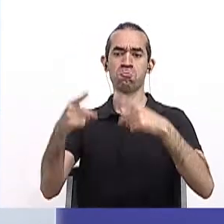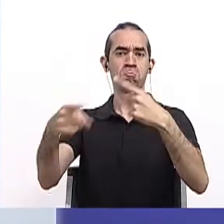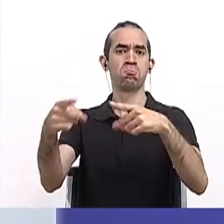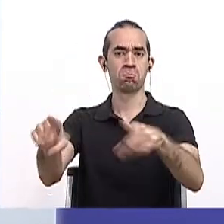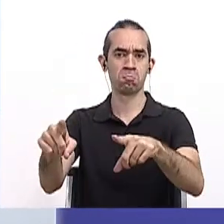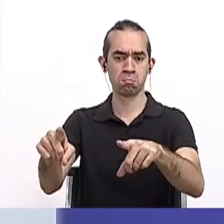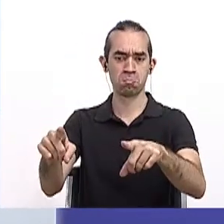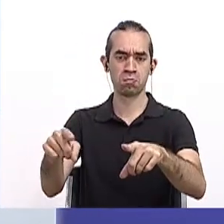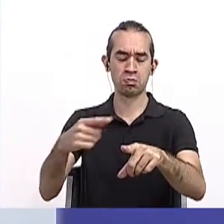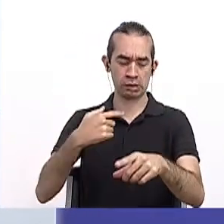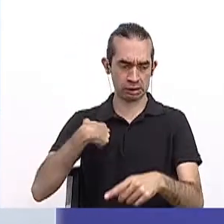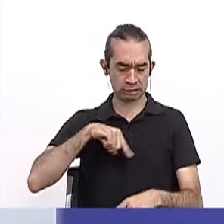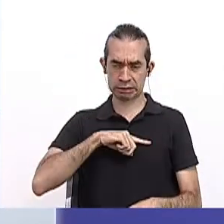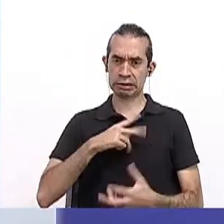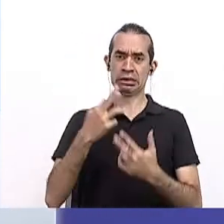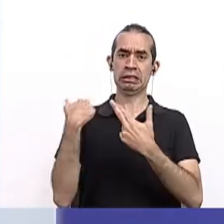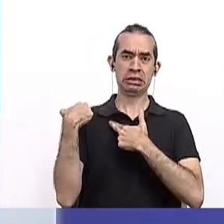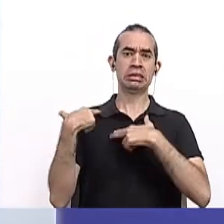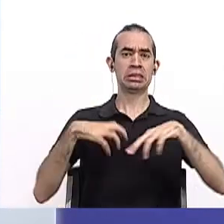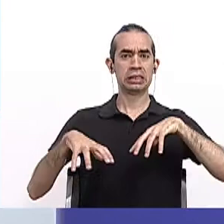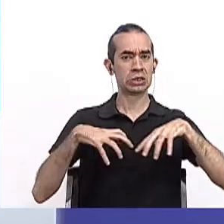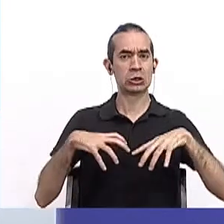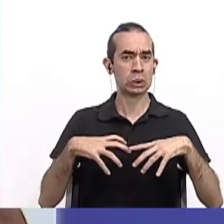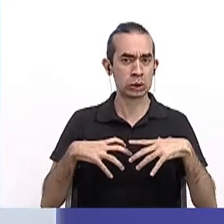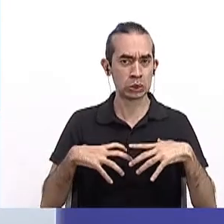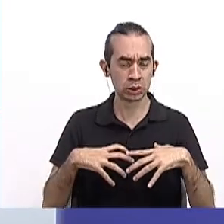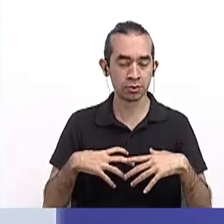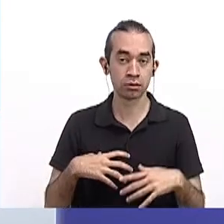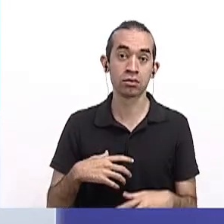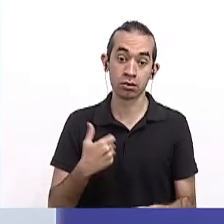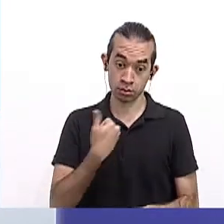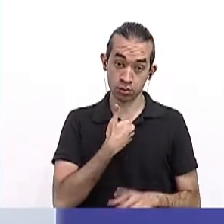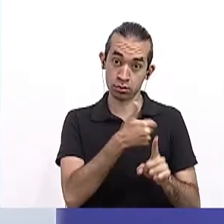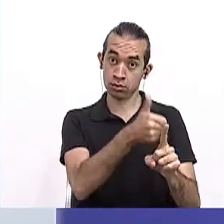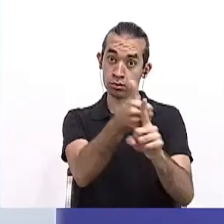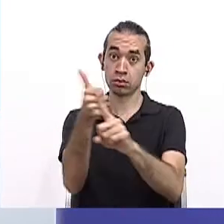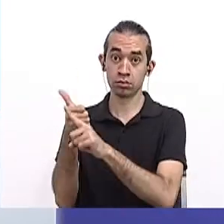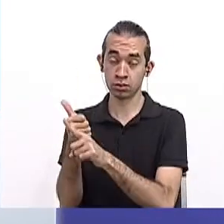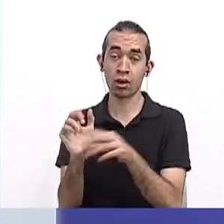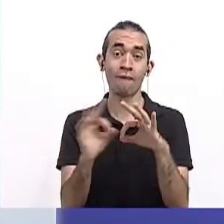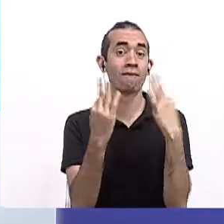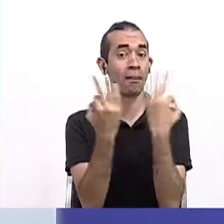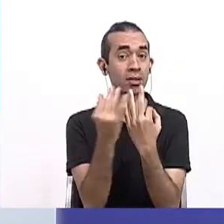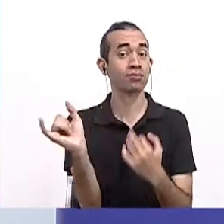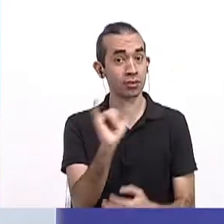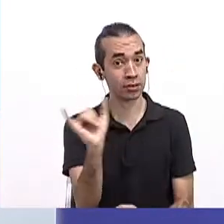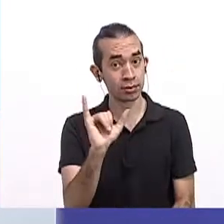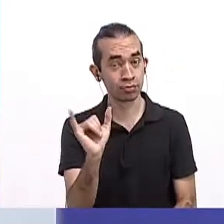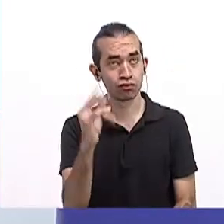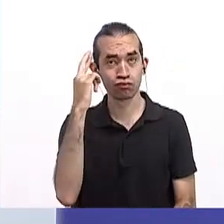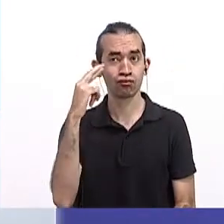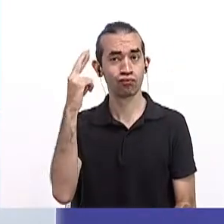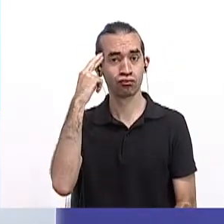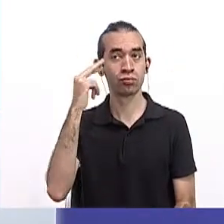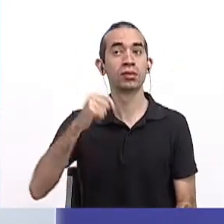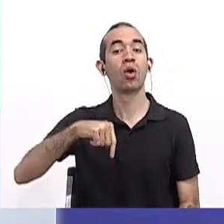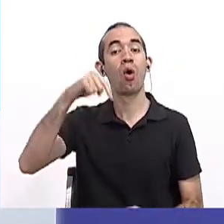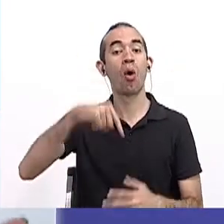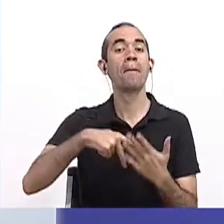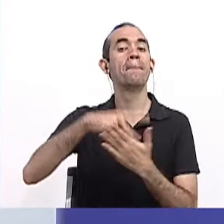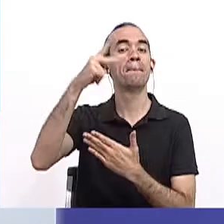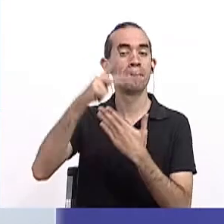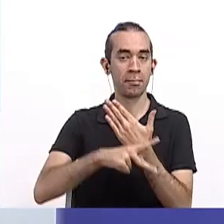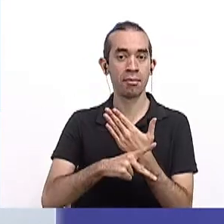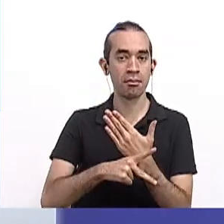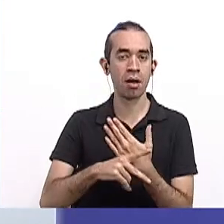esas acciones que nosotros realizamos, cada uno de nosotros y en nuestras familias. Así que el programa del día de hoy estará cargado de